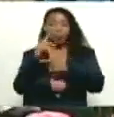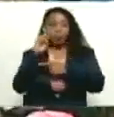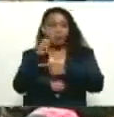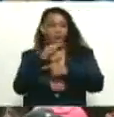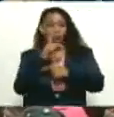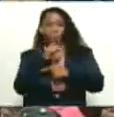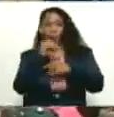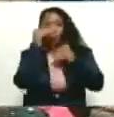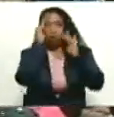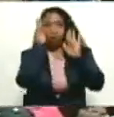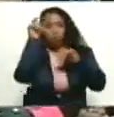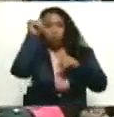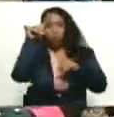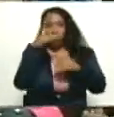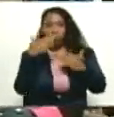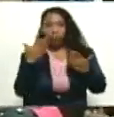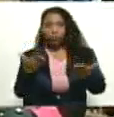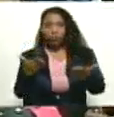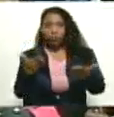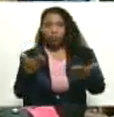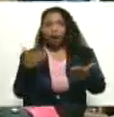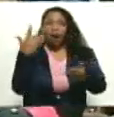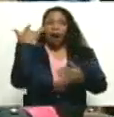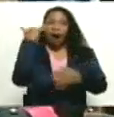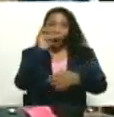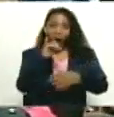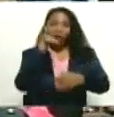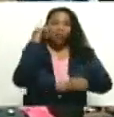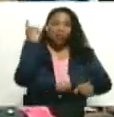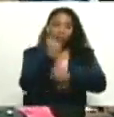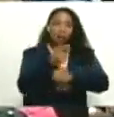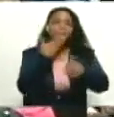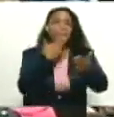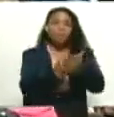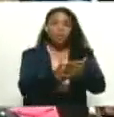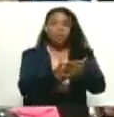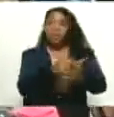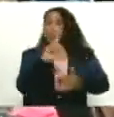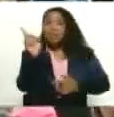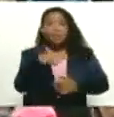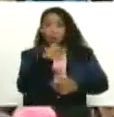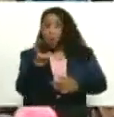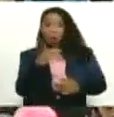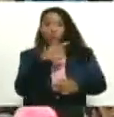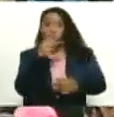al pueblo. Hay que exigirles, sino que no sea funcionario público.